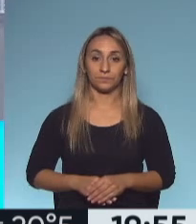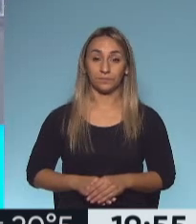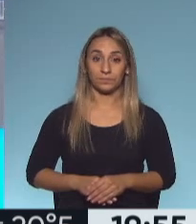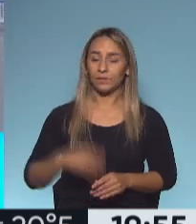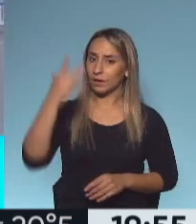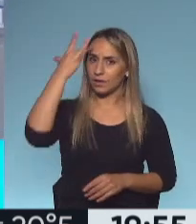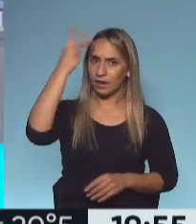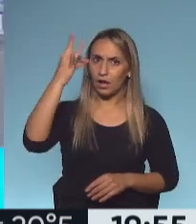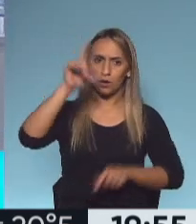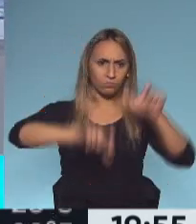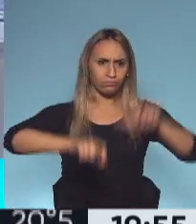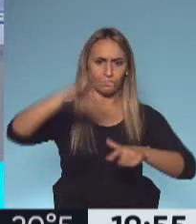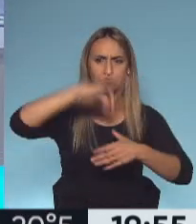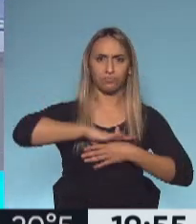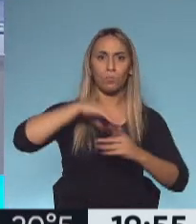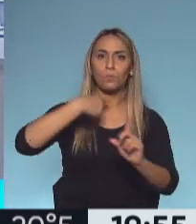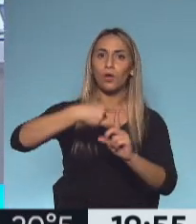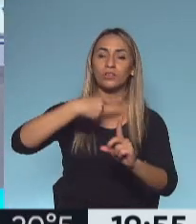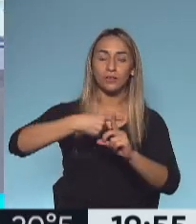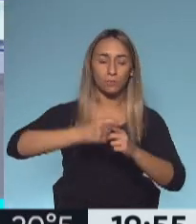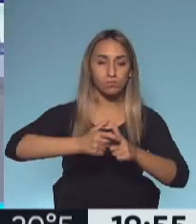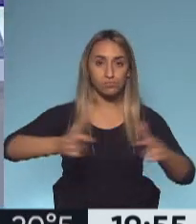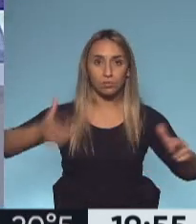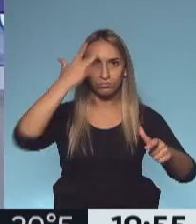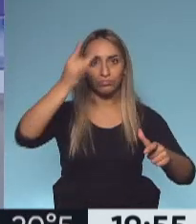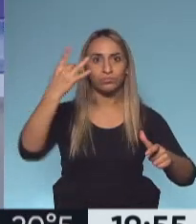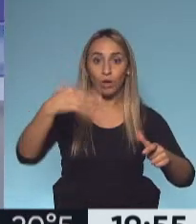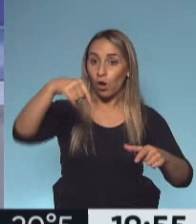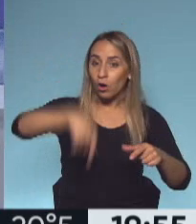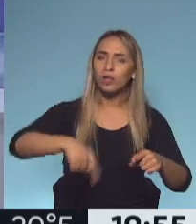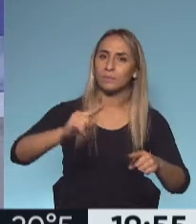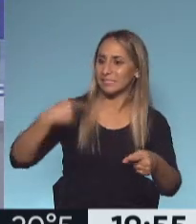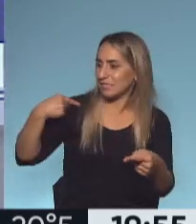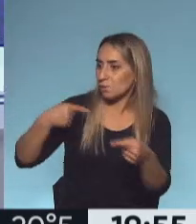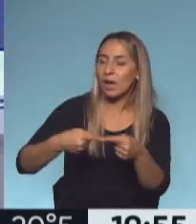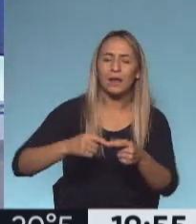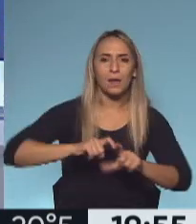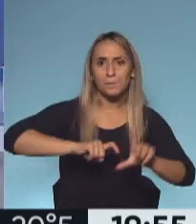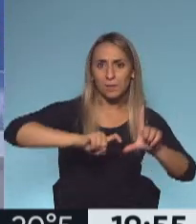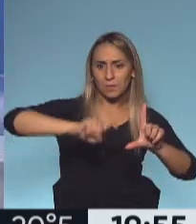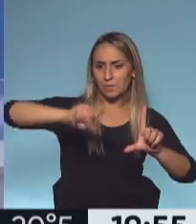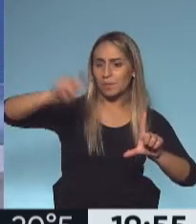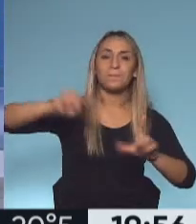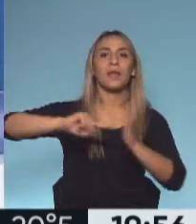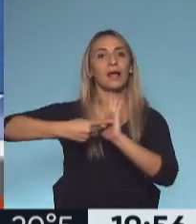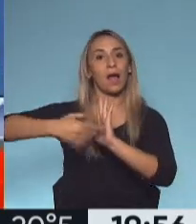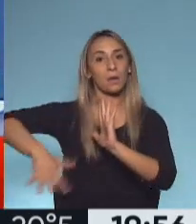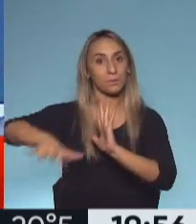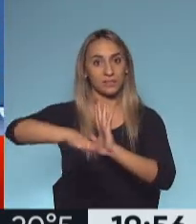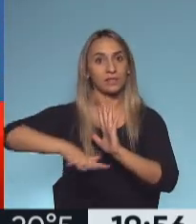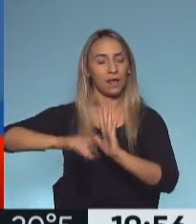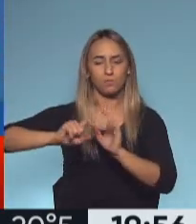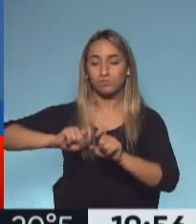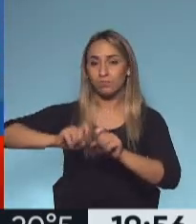récord de casos de coronavirus en nuestro país hoy y en las últimas semanas, crecimiento clarísimo en Ciudad de Buenos Aires,